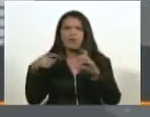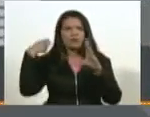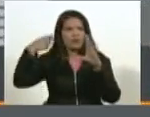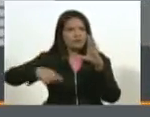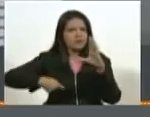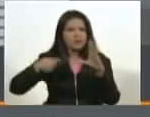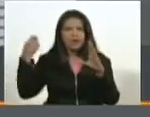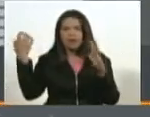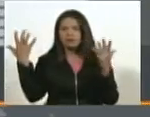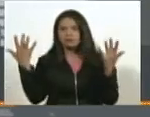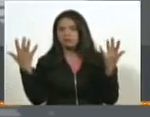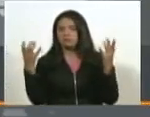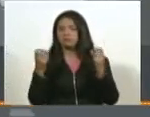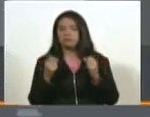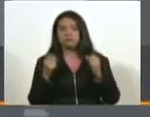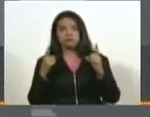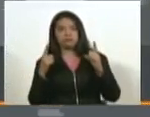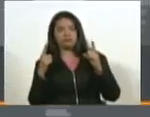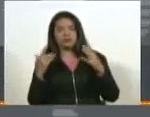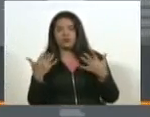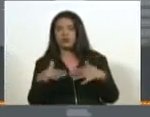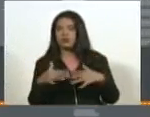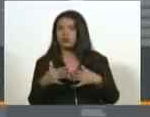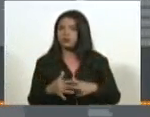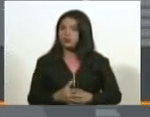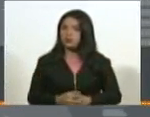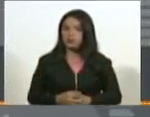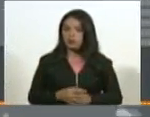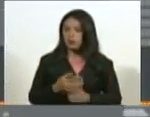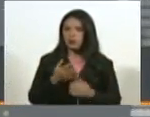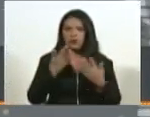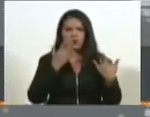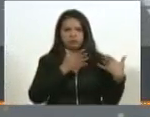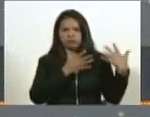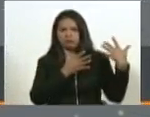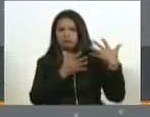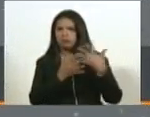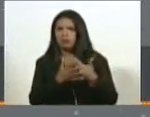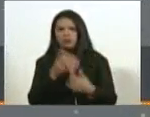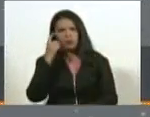Es increíble lo que hemos estado viviendo en los últimos tiempos.